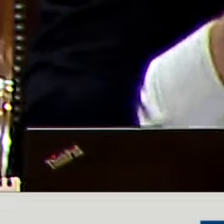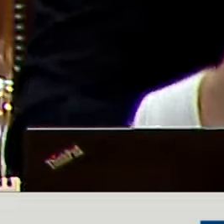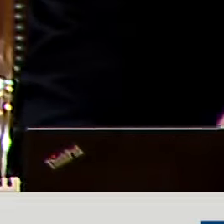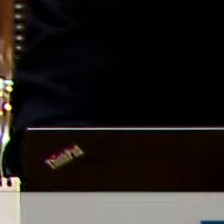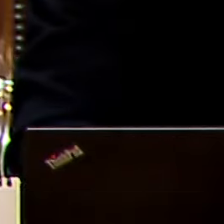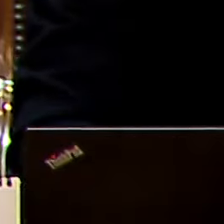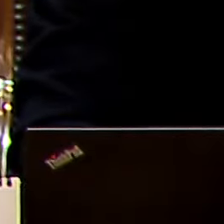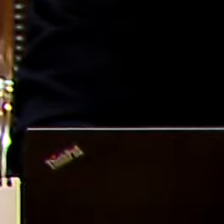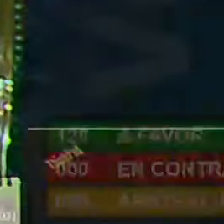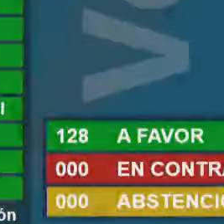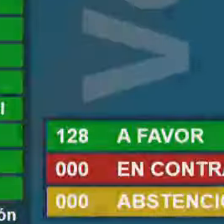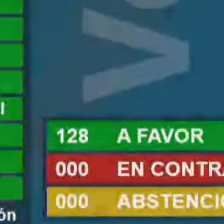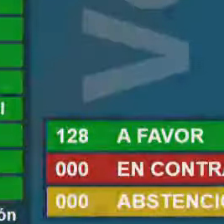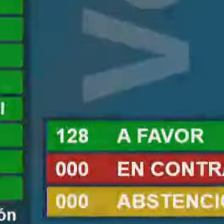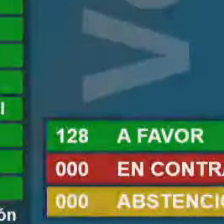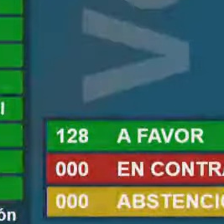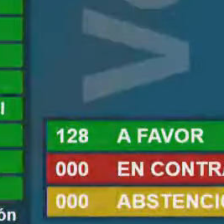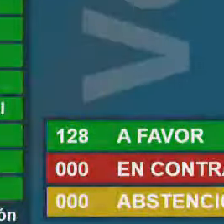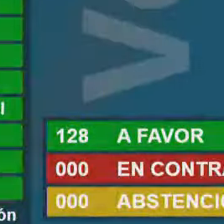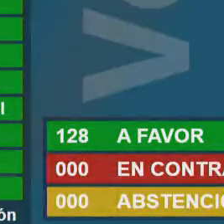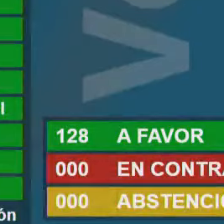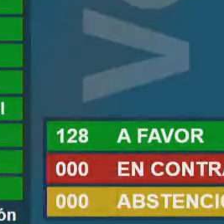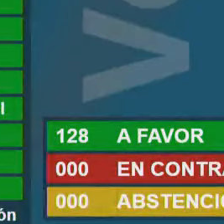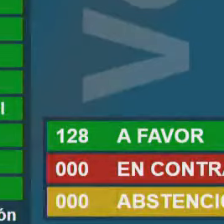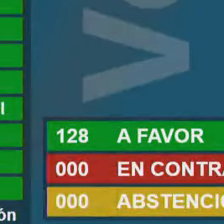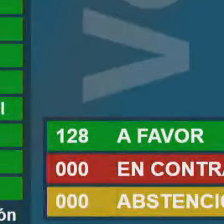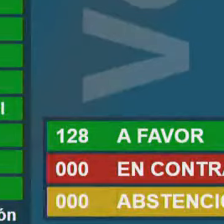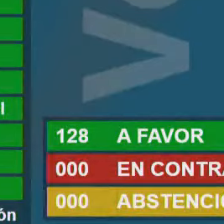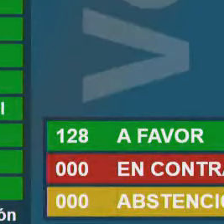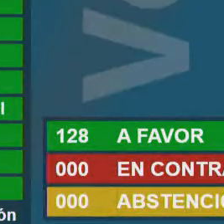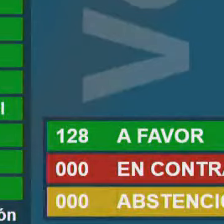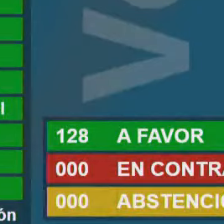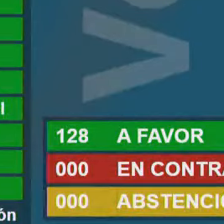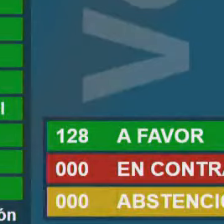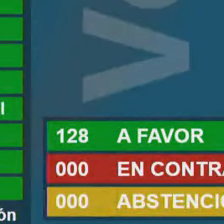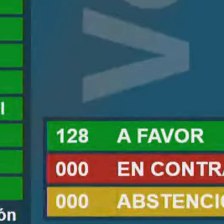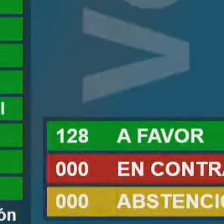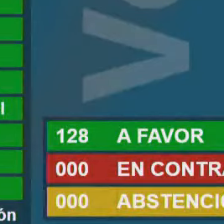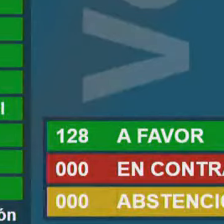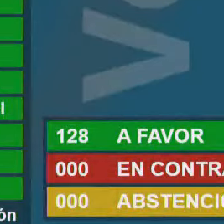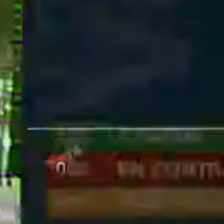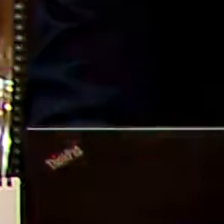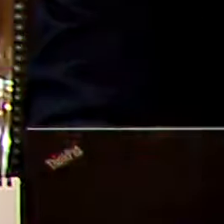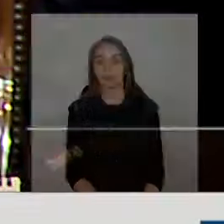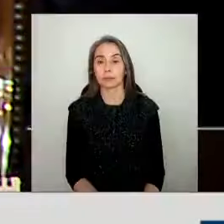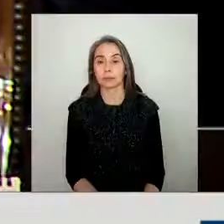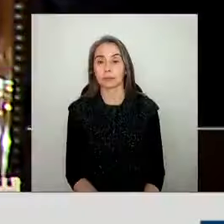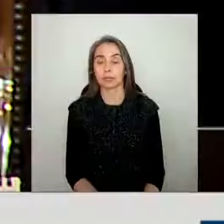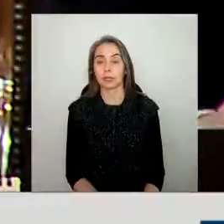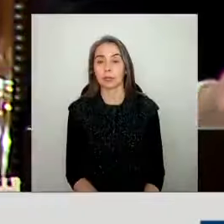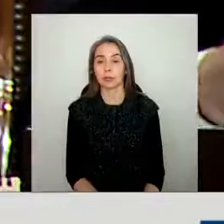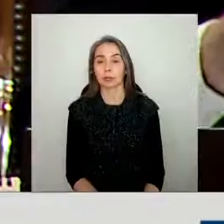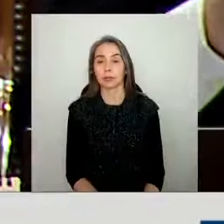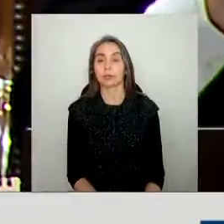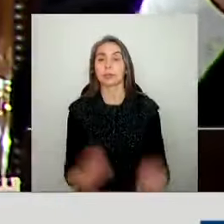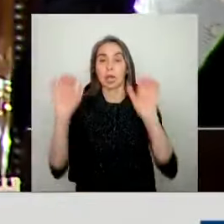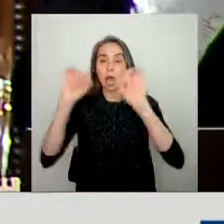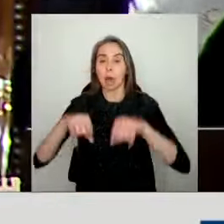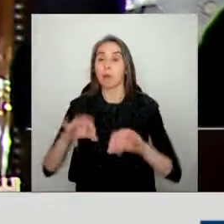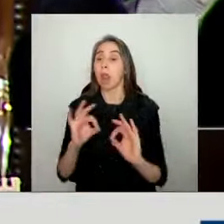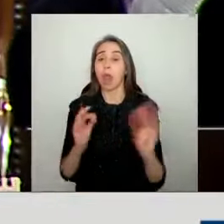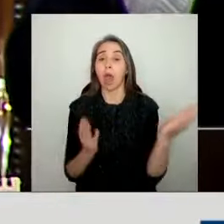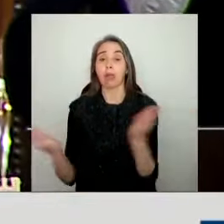votación por la afirmativa 128 votos aprobado por no haber sido objeto de indicaciones